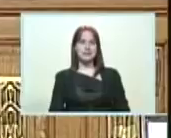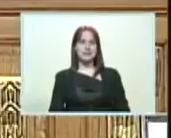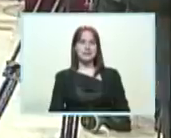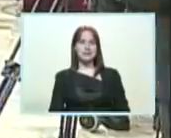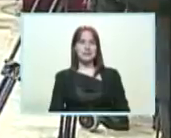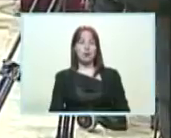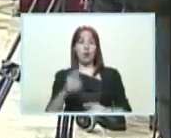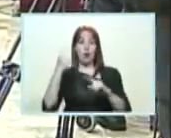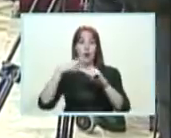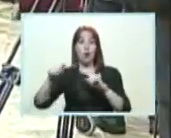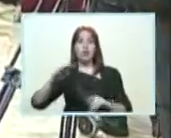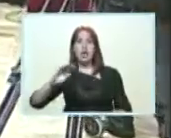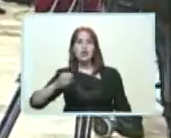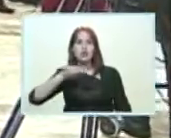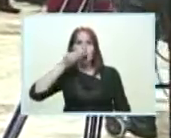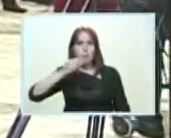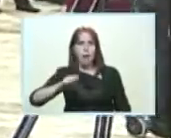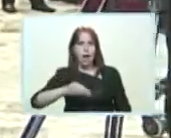Otra sopita.